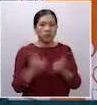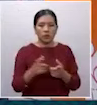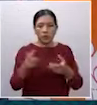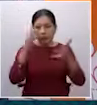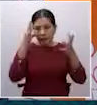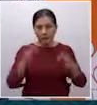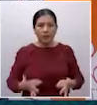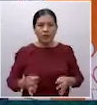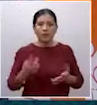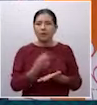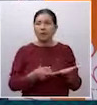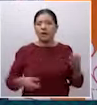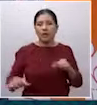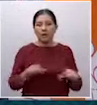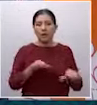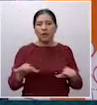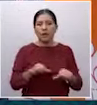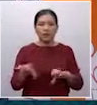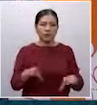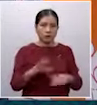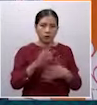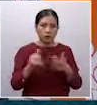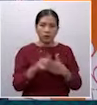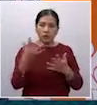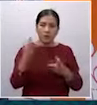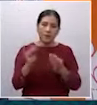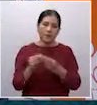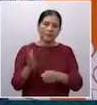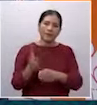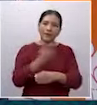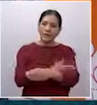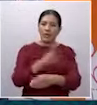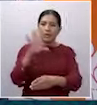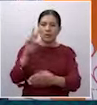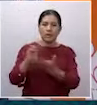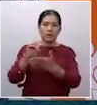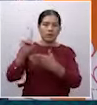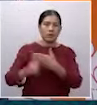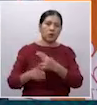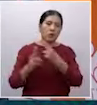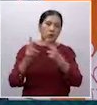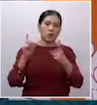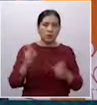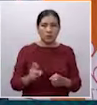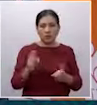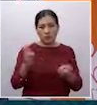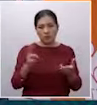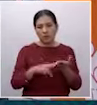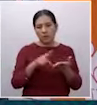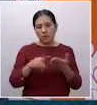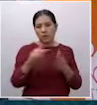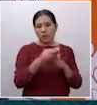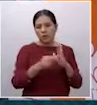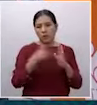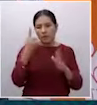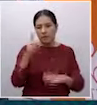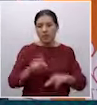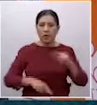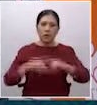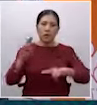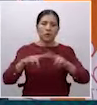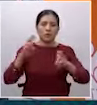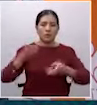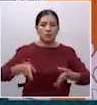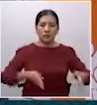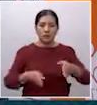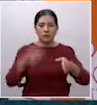definirán las acciones a tomar si hasta antes del 6 de marzo no se aprueba esta normativa que beneficia la construcción de una